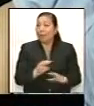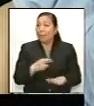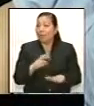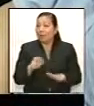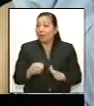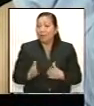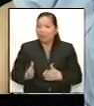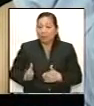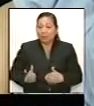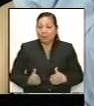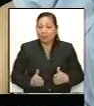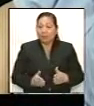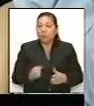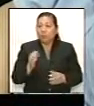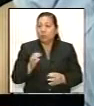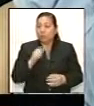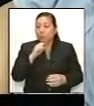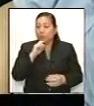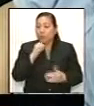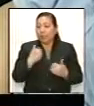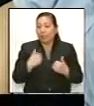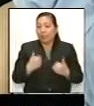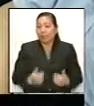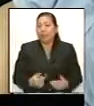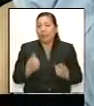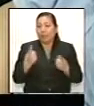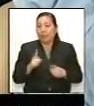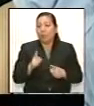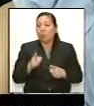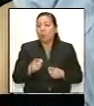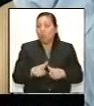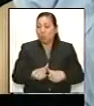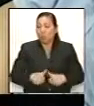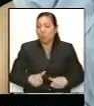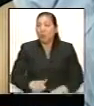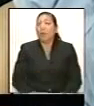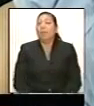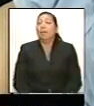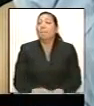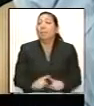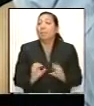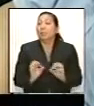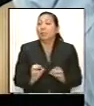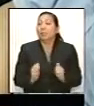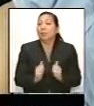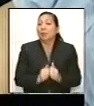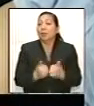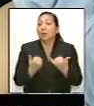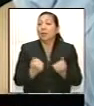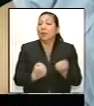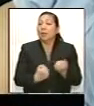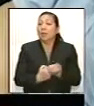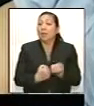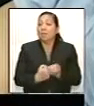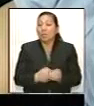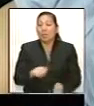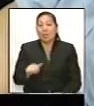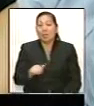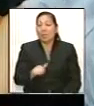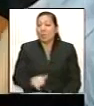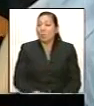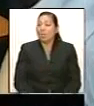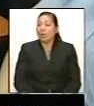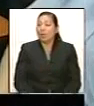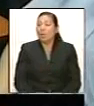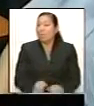profesional canaliza con el centro de emergencia mujer que le corresponde de acuerdo a su jurisdicción. Pero sí contamos en este caso con apoyo, igual forma